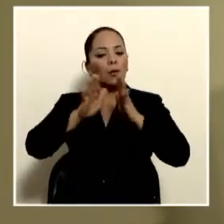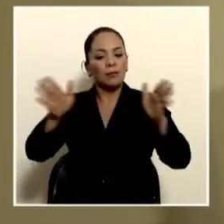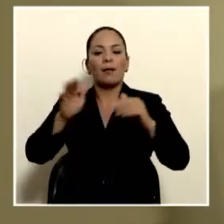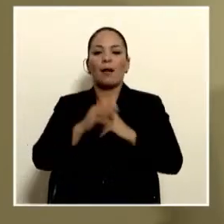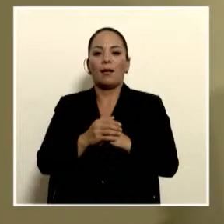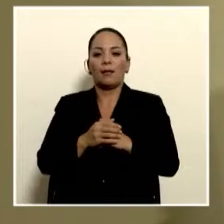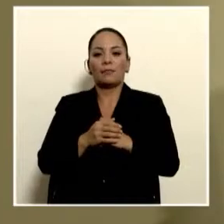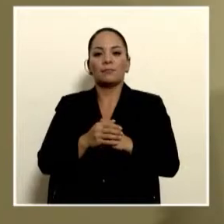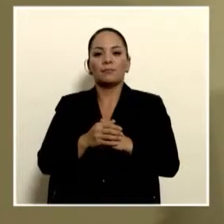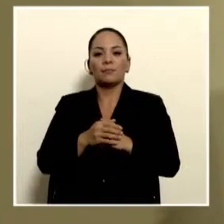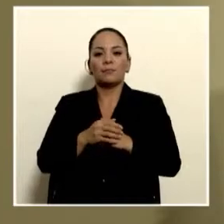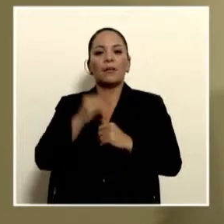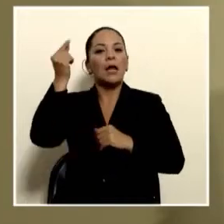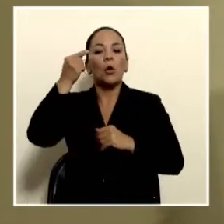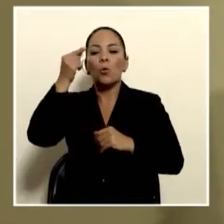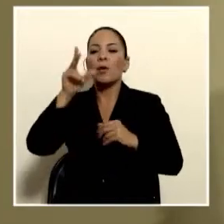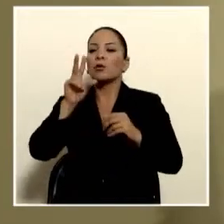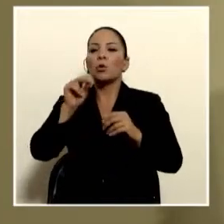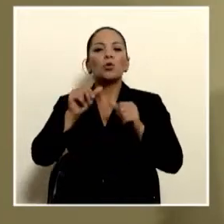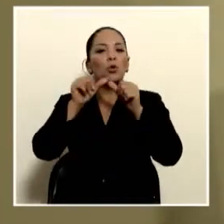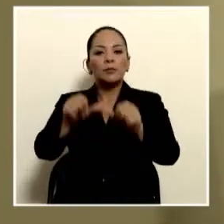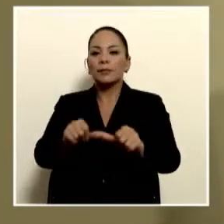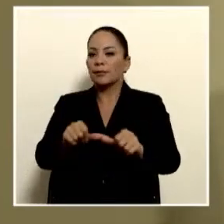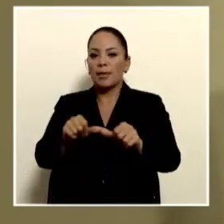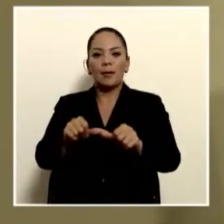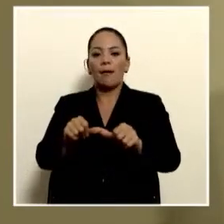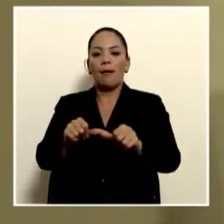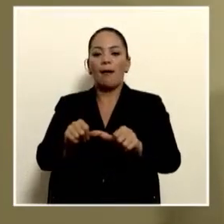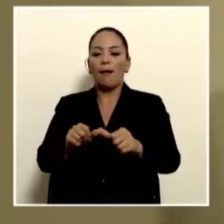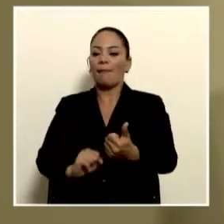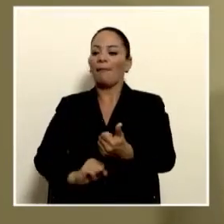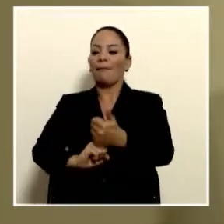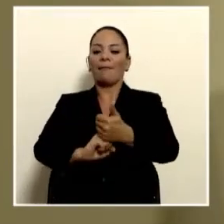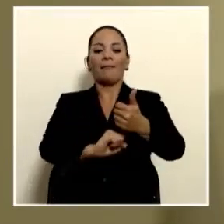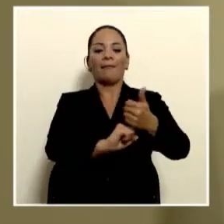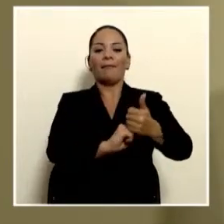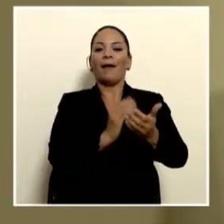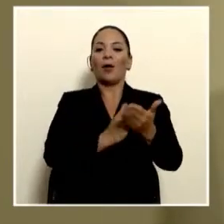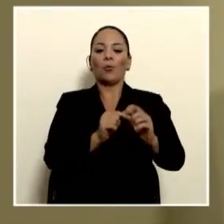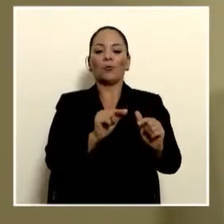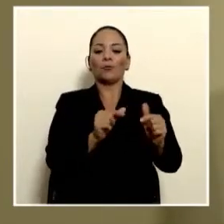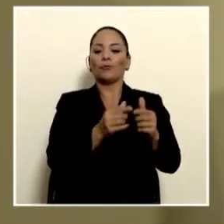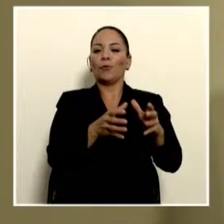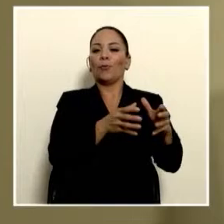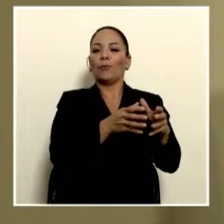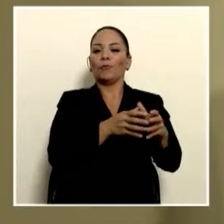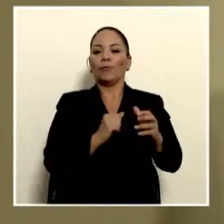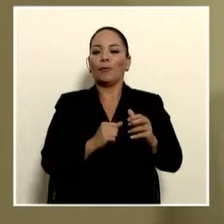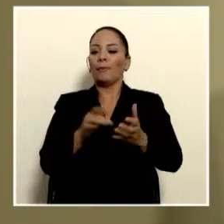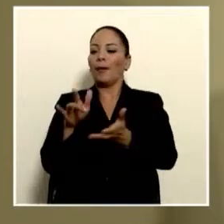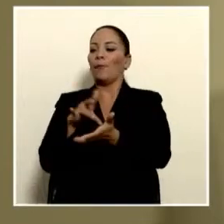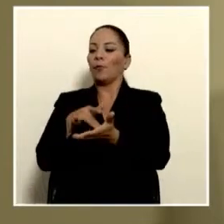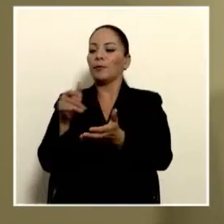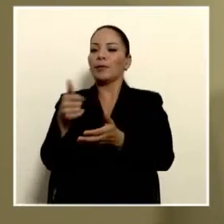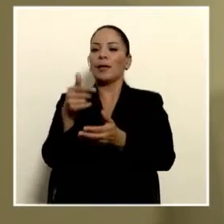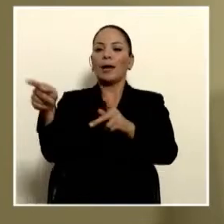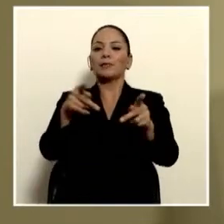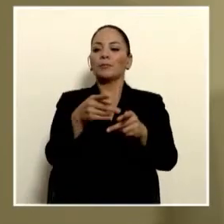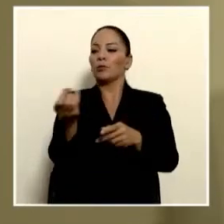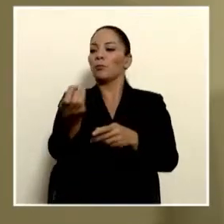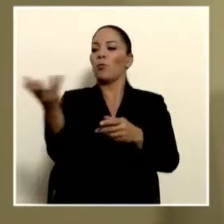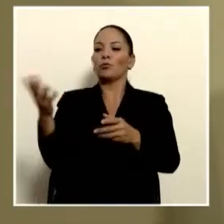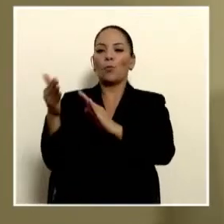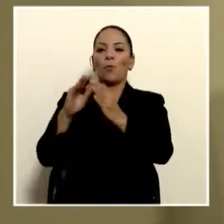que el gobierno no siga siendo el instrumento de unos pocos para sacarle plata a la bolsa a los